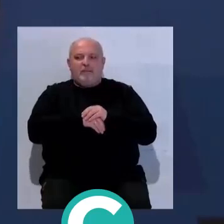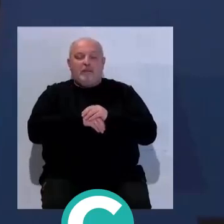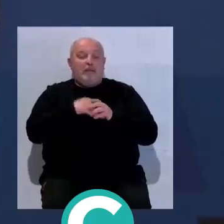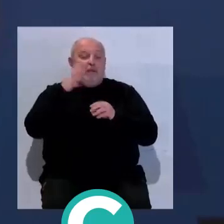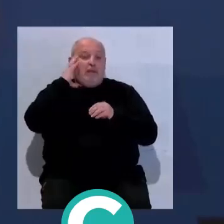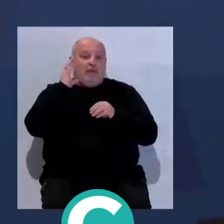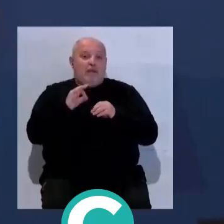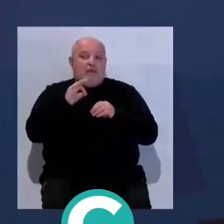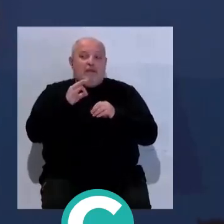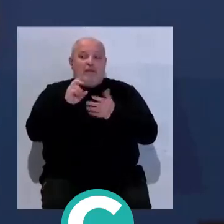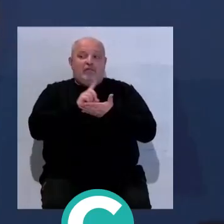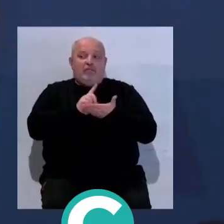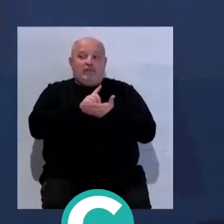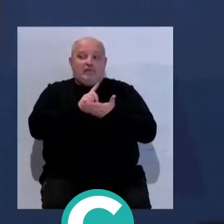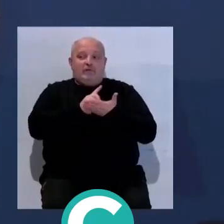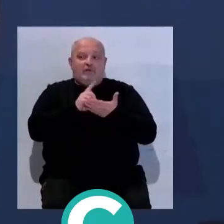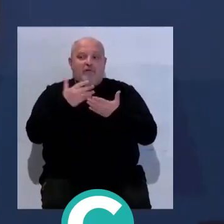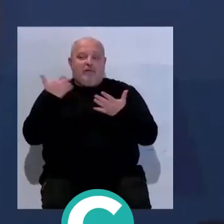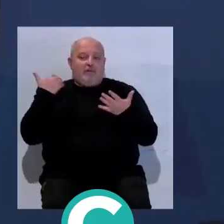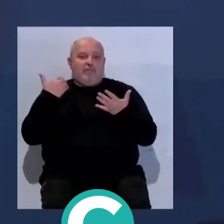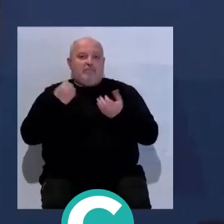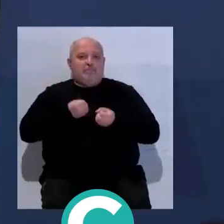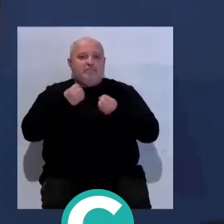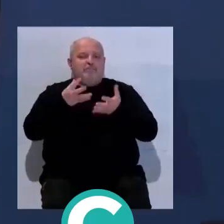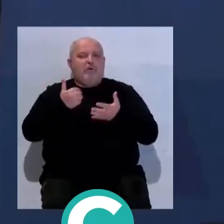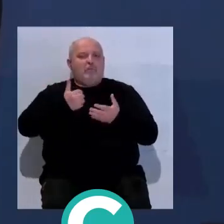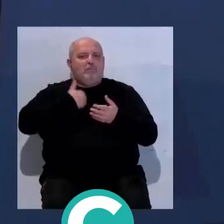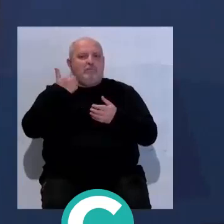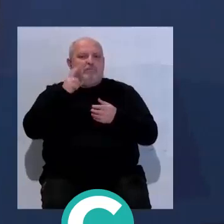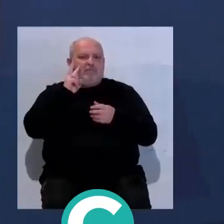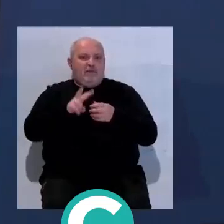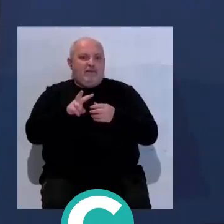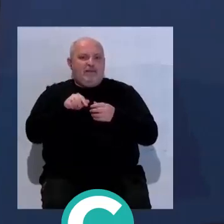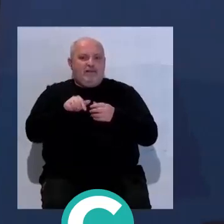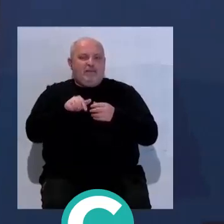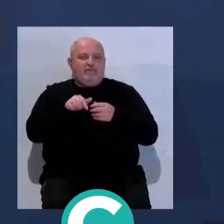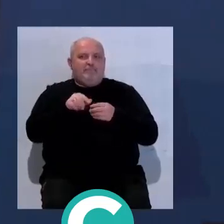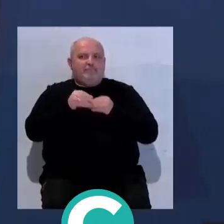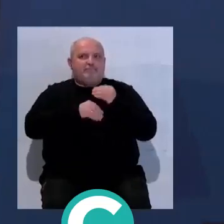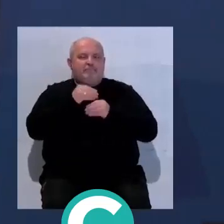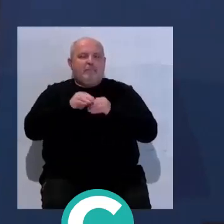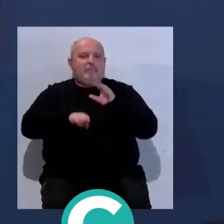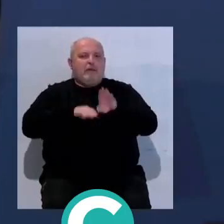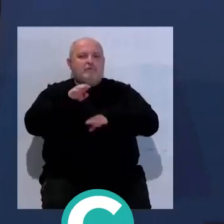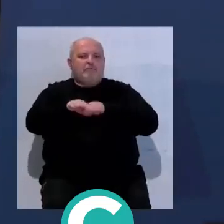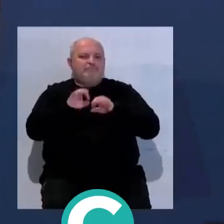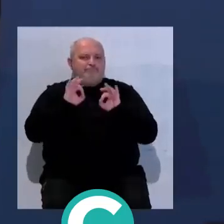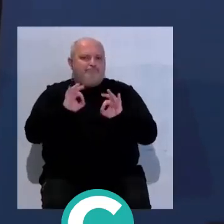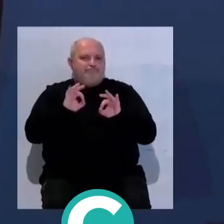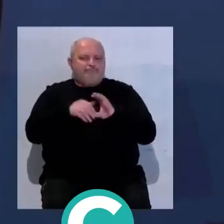Creo que por los datos que no hace mucho pudimos tener la oportunidad de ver, se están dando los pasos